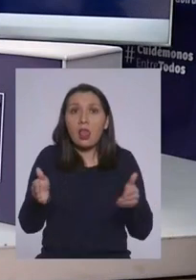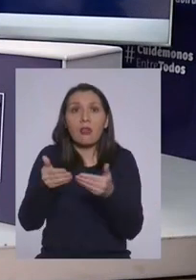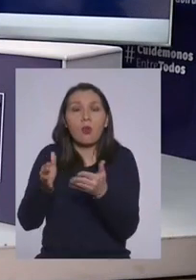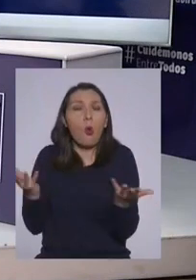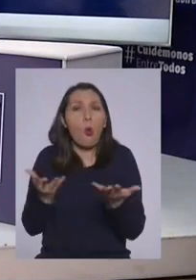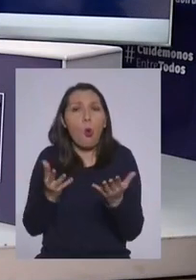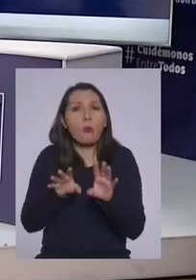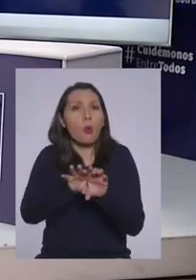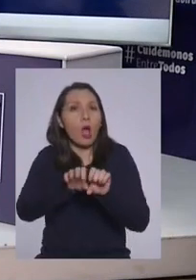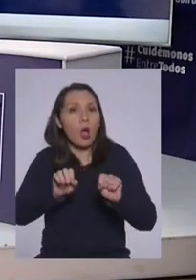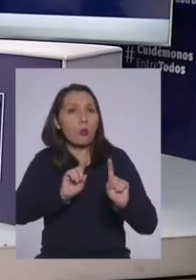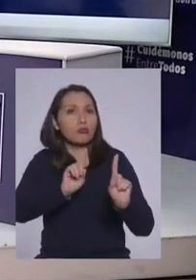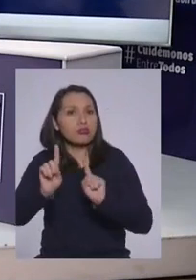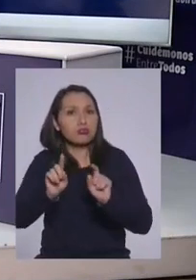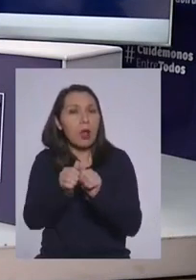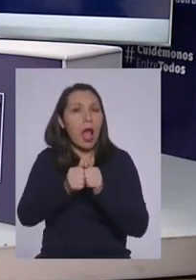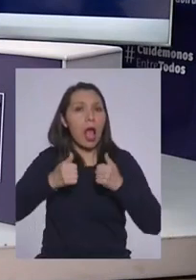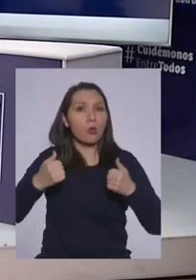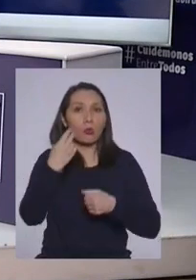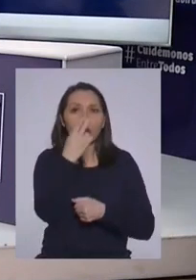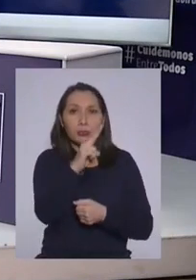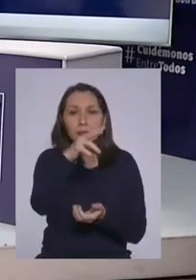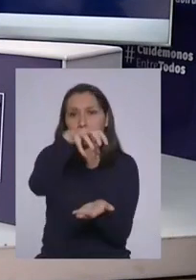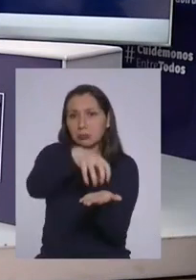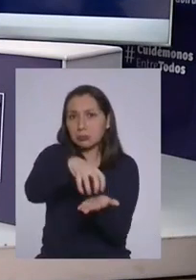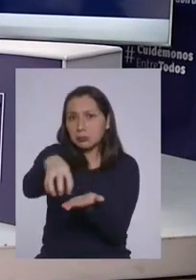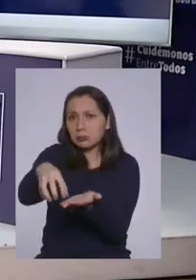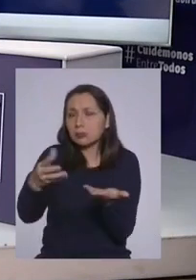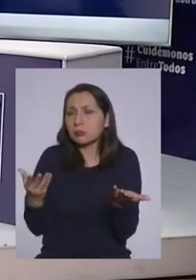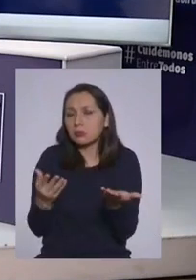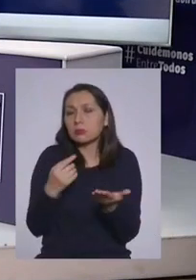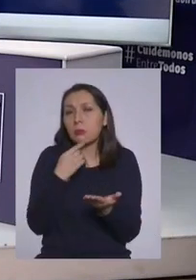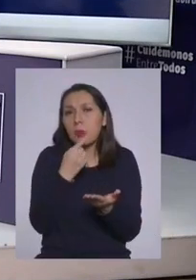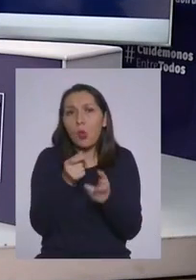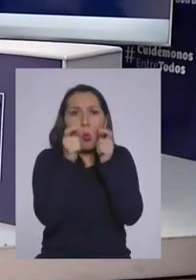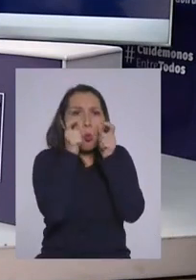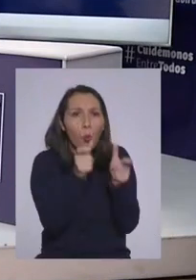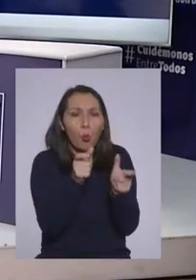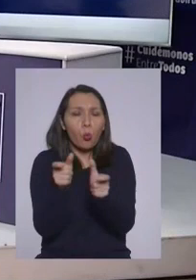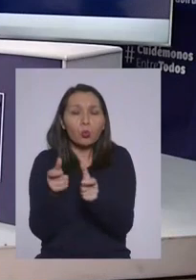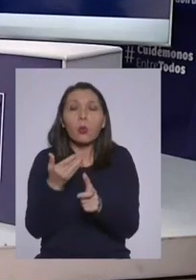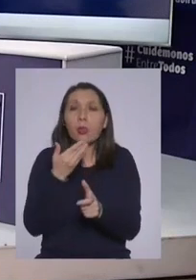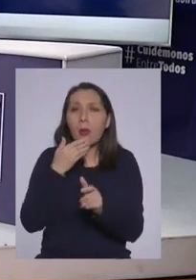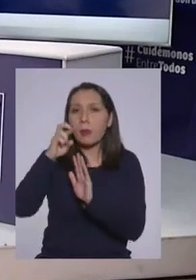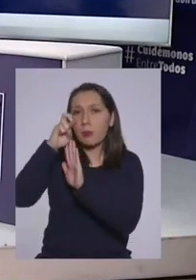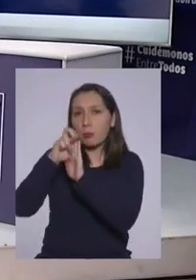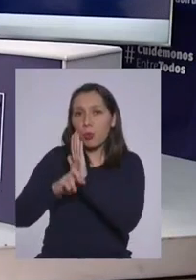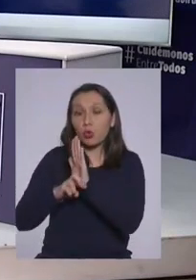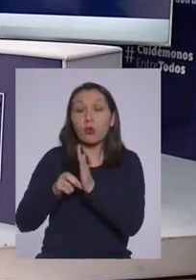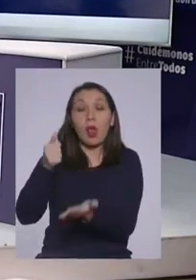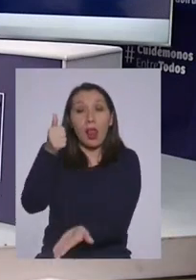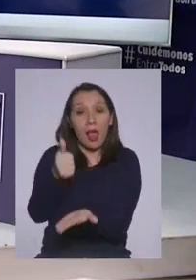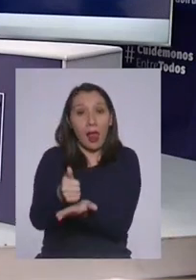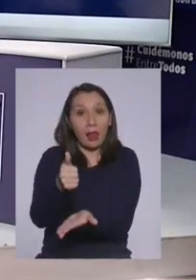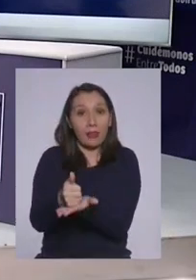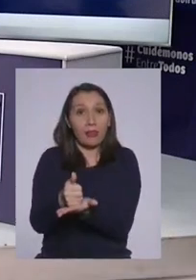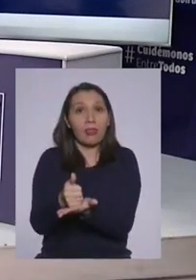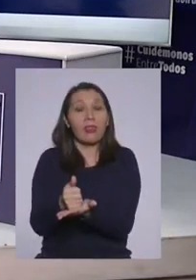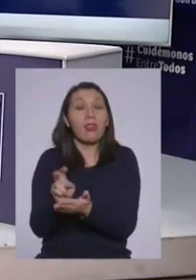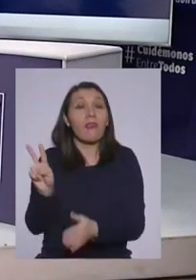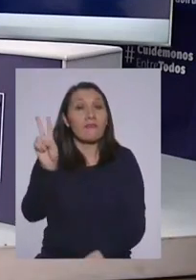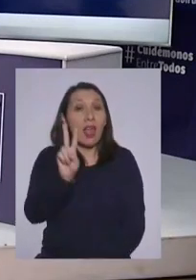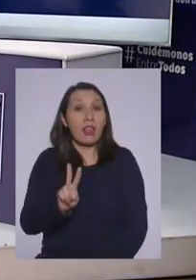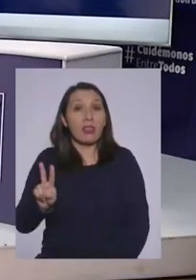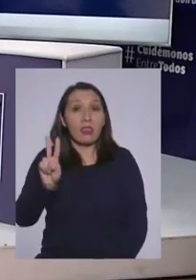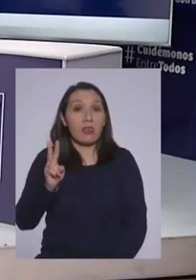proceso de coordinación con las autoridades locales respecto, por un lado, a fiscalizaciones y también protocolos? El alcalde de Valdivia